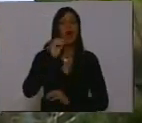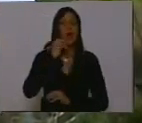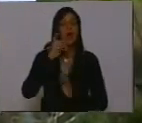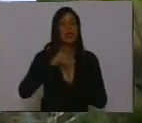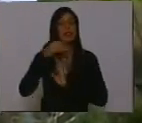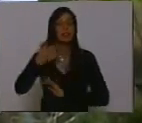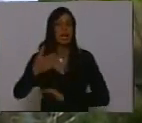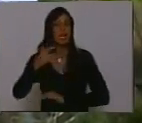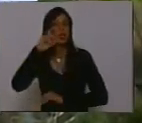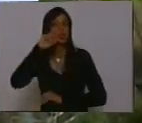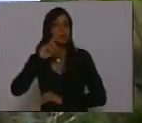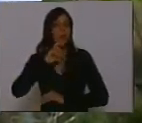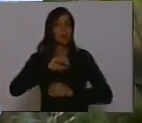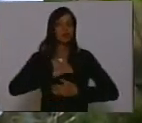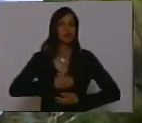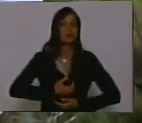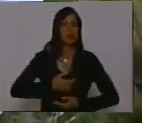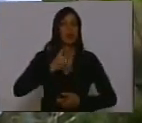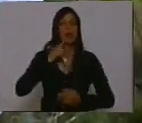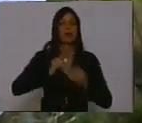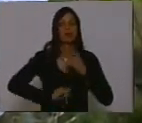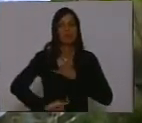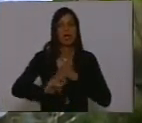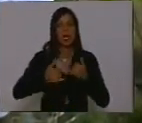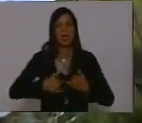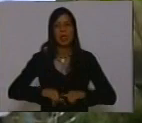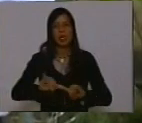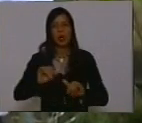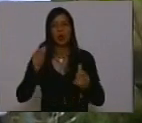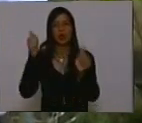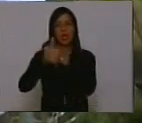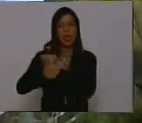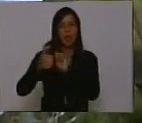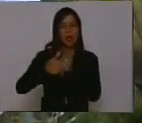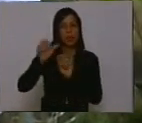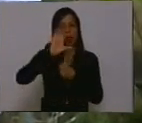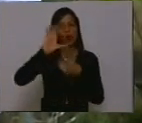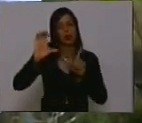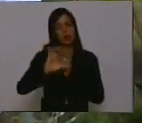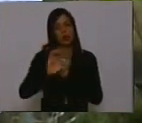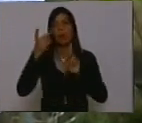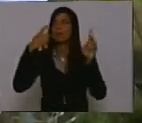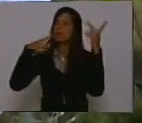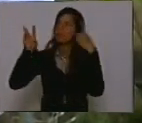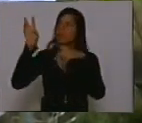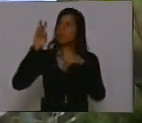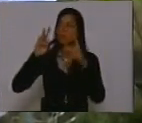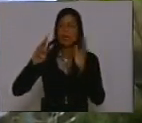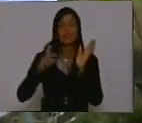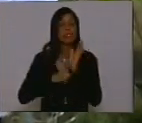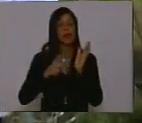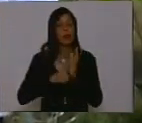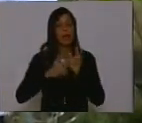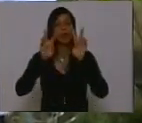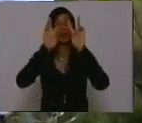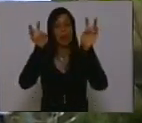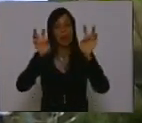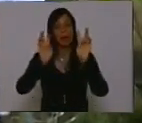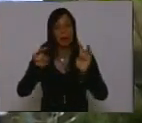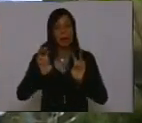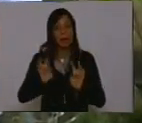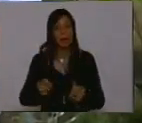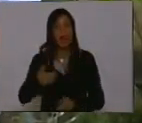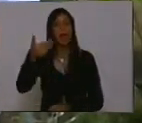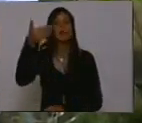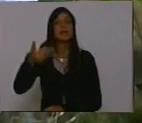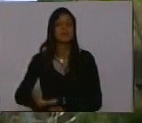el deporte, la cultura, la recreación, la seguridad. Son los principales temas que está planteando nuestra